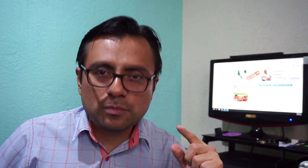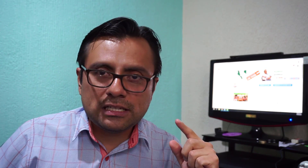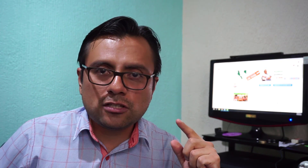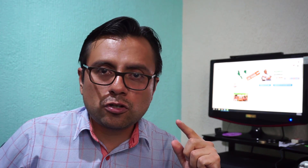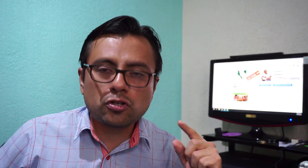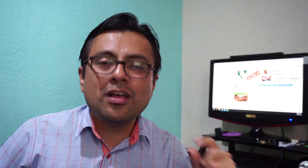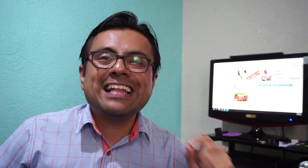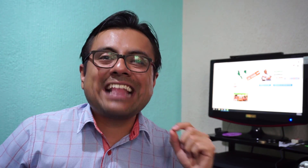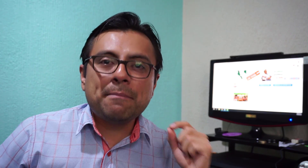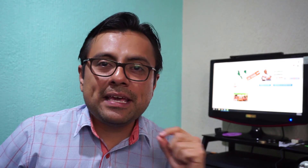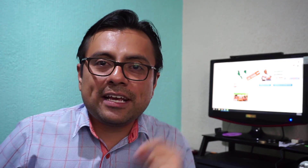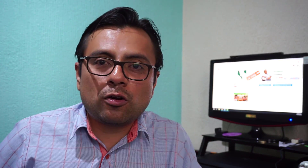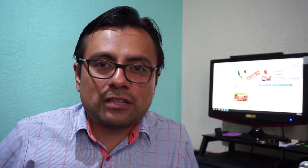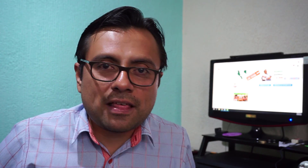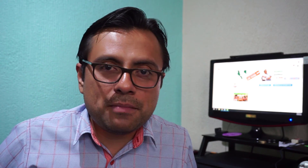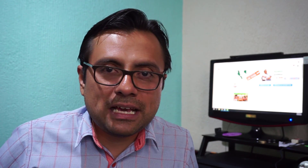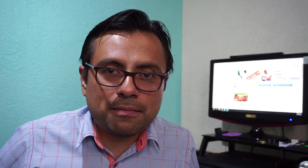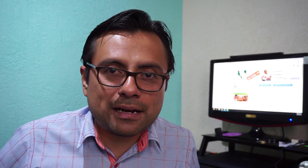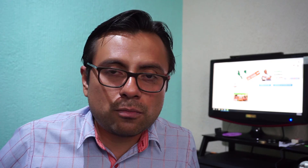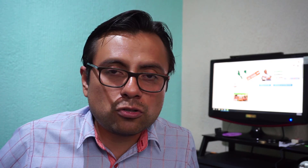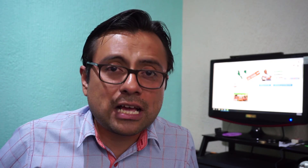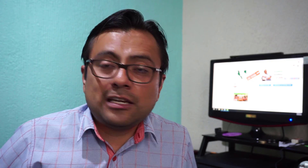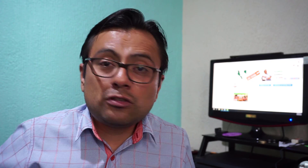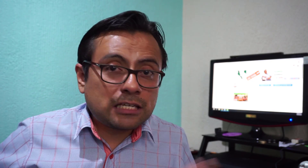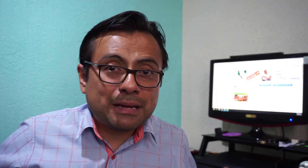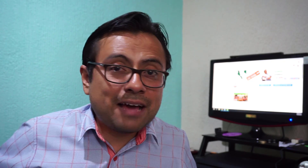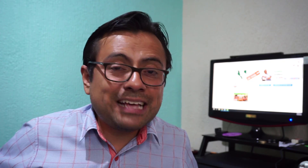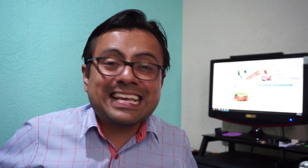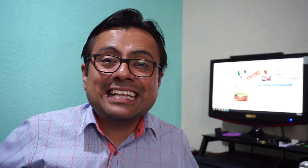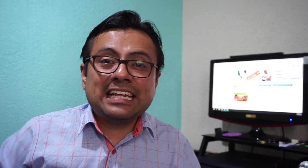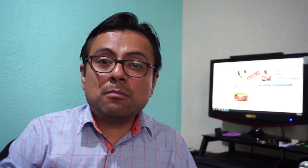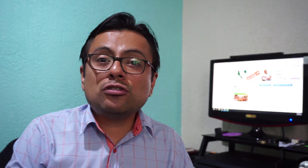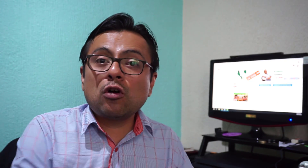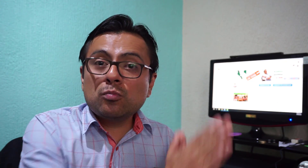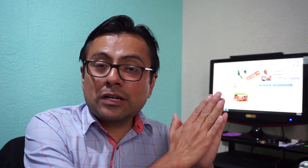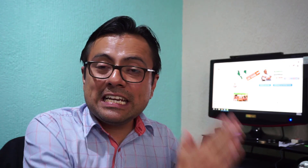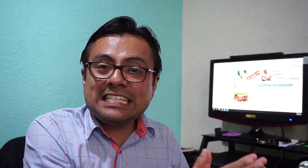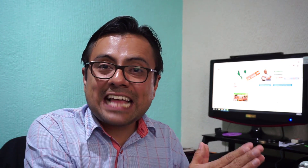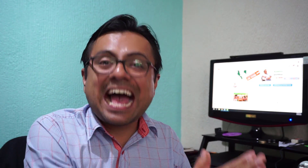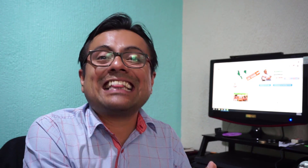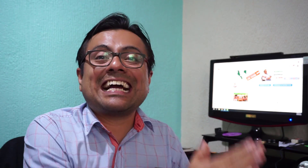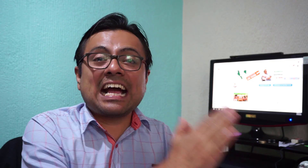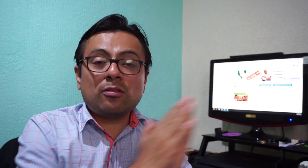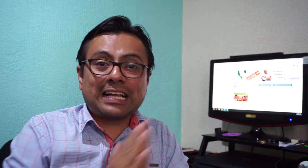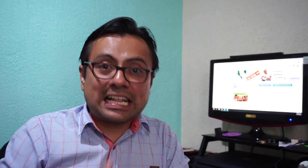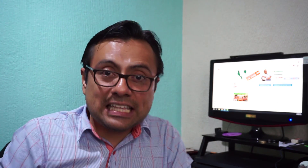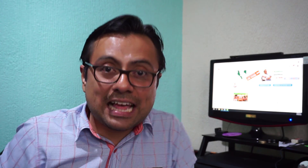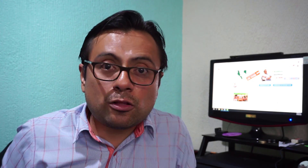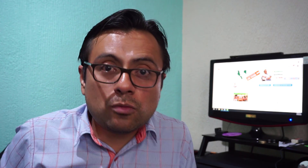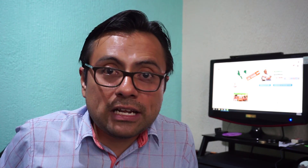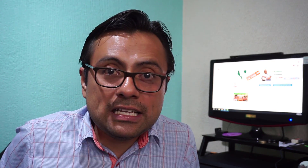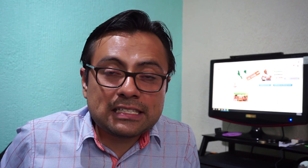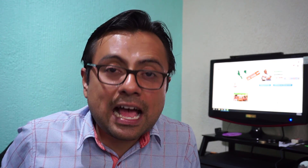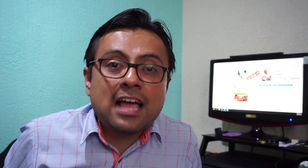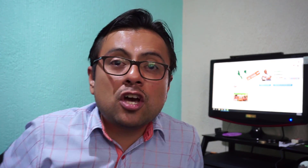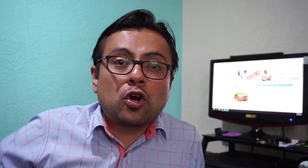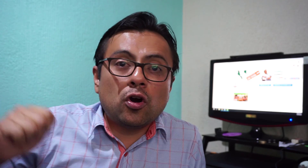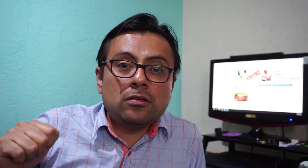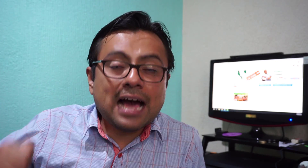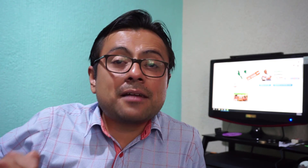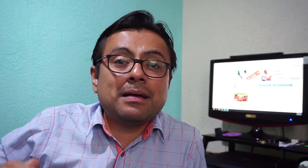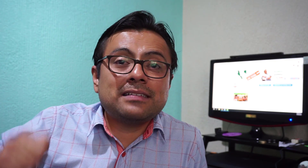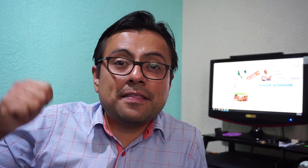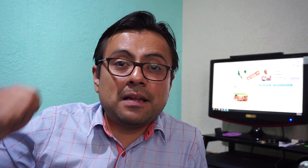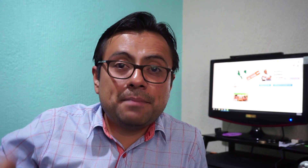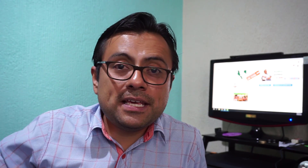del 2018 también en contra de Miguel Barbosa En otras palabras tenemos a un morenista atacando al candidato morenista